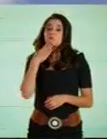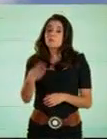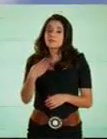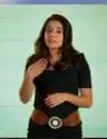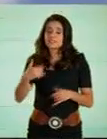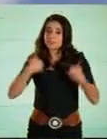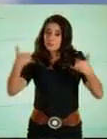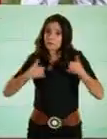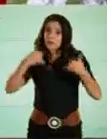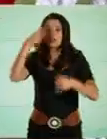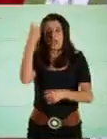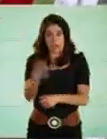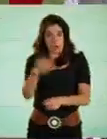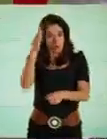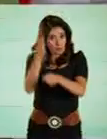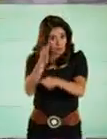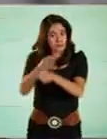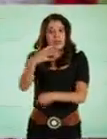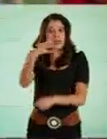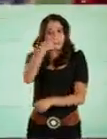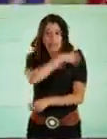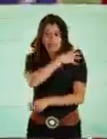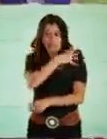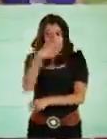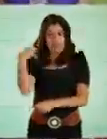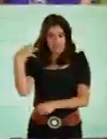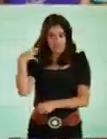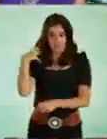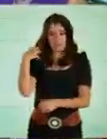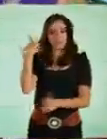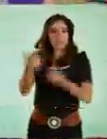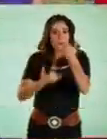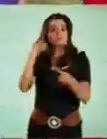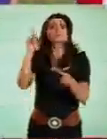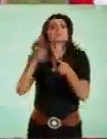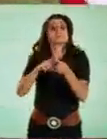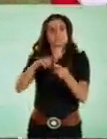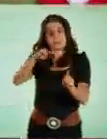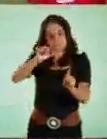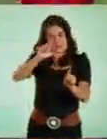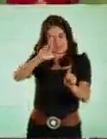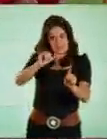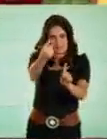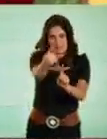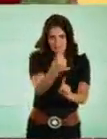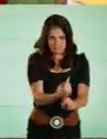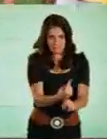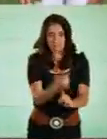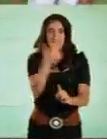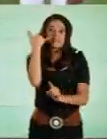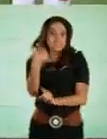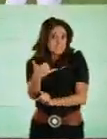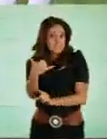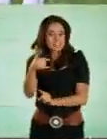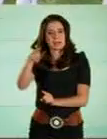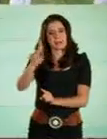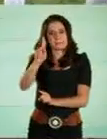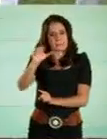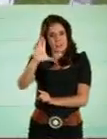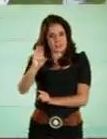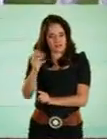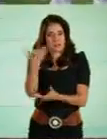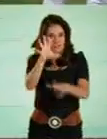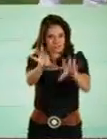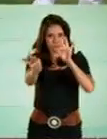Muy bien, muchachos. Esta vez los capitanes de los equipos de hoy serán... María, pasa al frente. Y Paco.